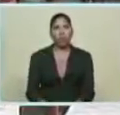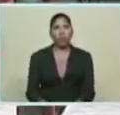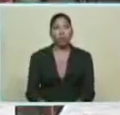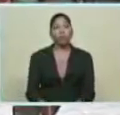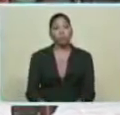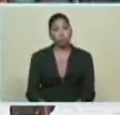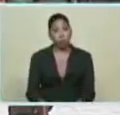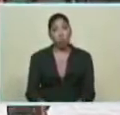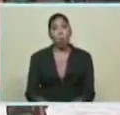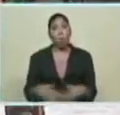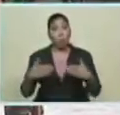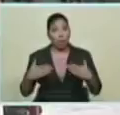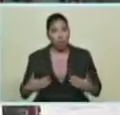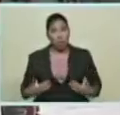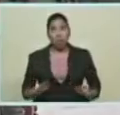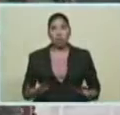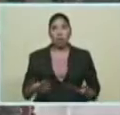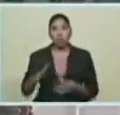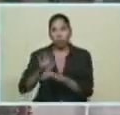profundamente humanista,